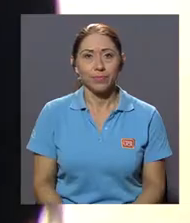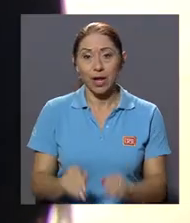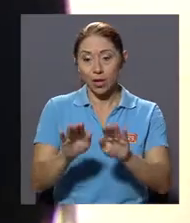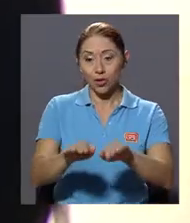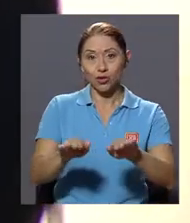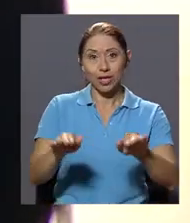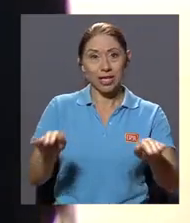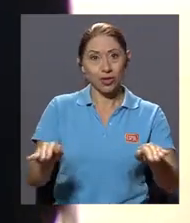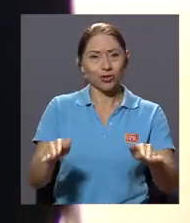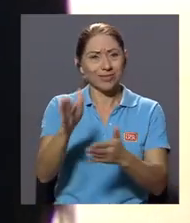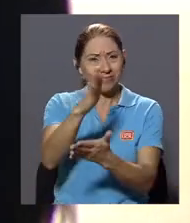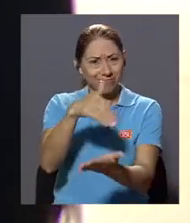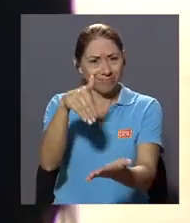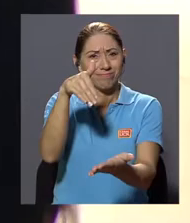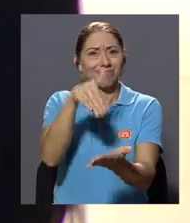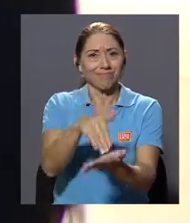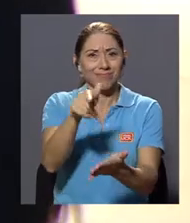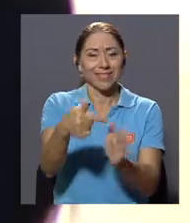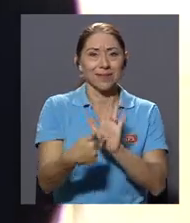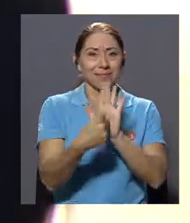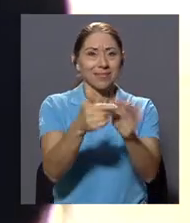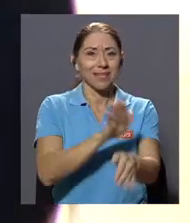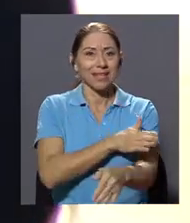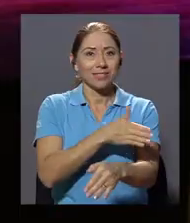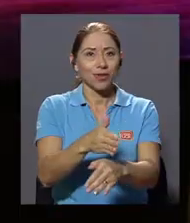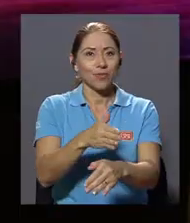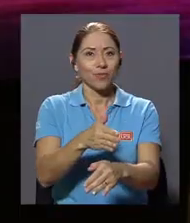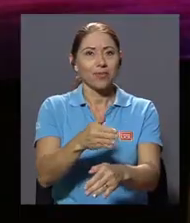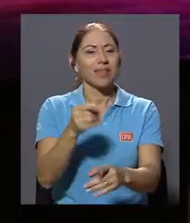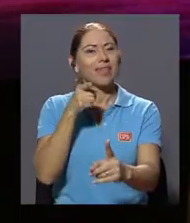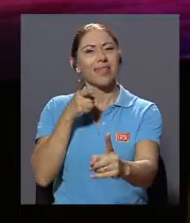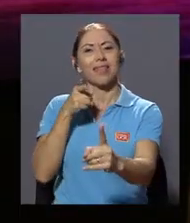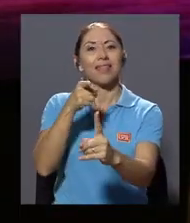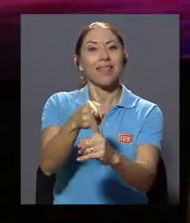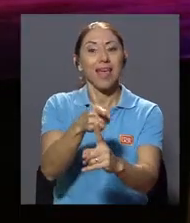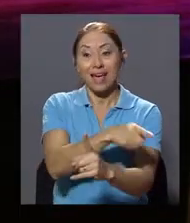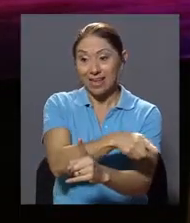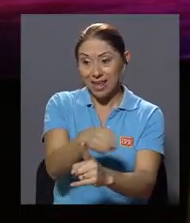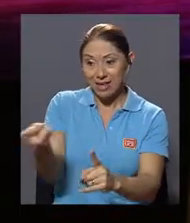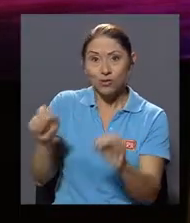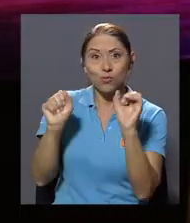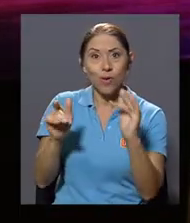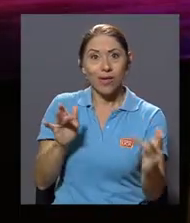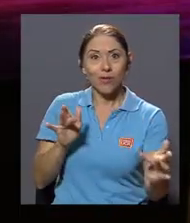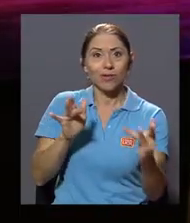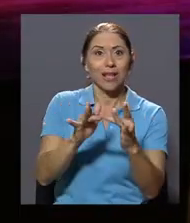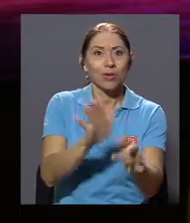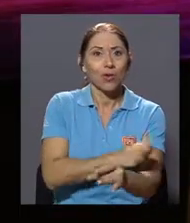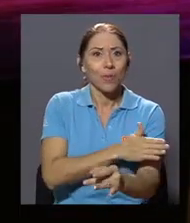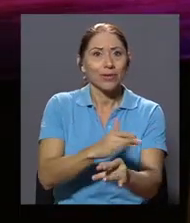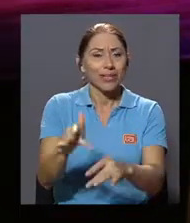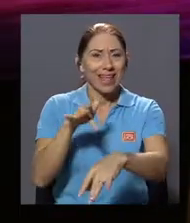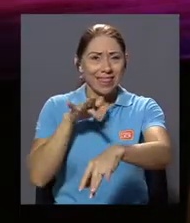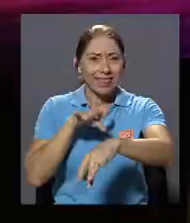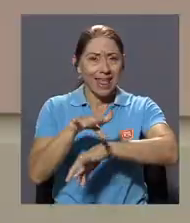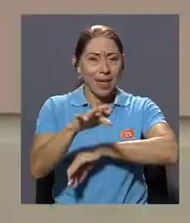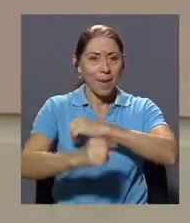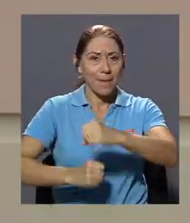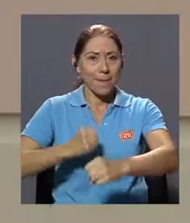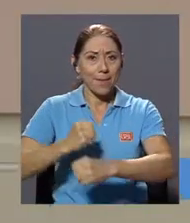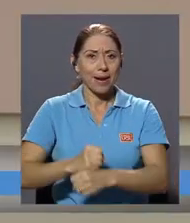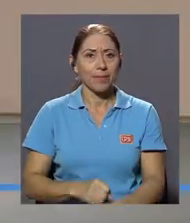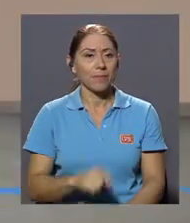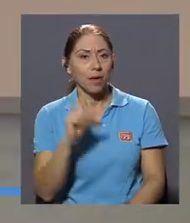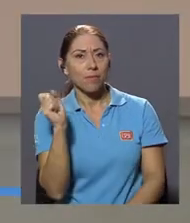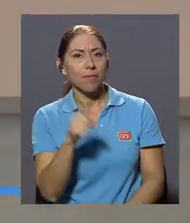Los niños son el punto central de esta presentación. La idea es que puedan entrar en contacto con la música a una edad temprana. ¿Qué fue lo